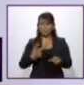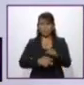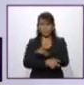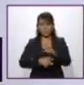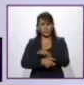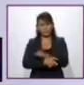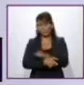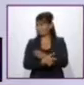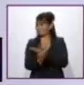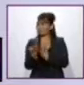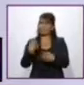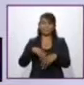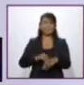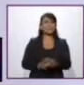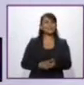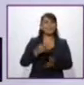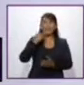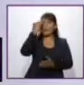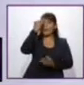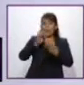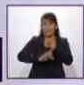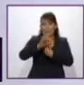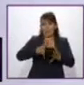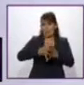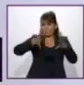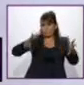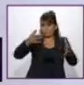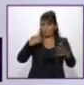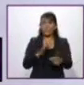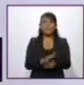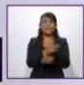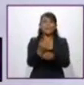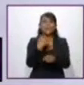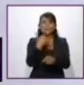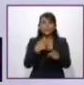Uno, principalmente, es el que el ciudadano que busca